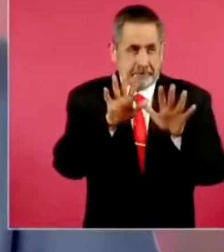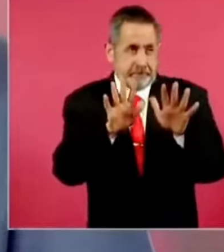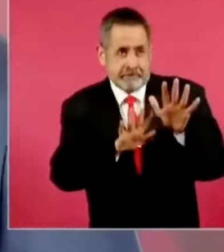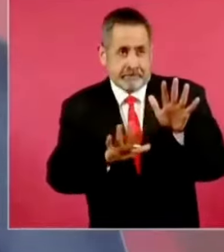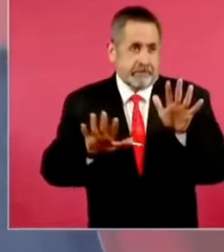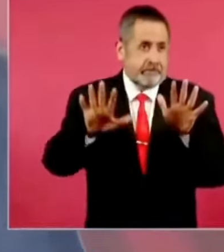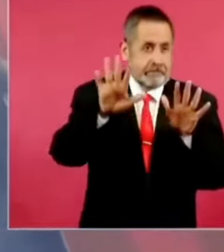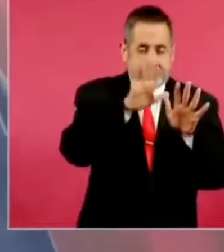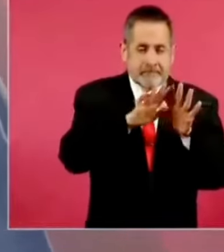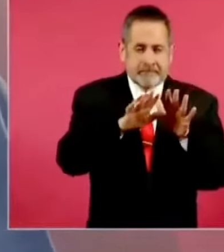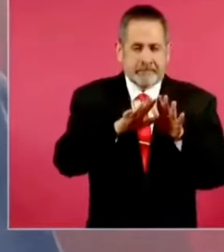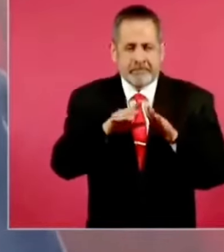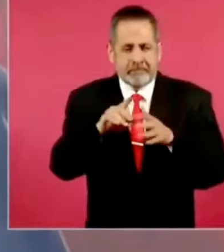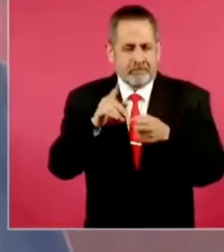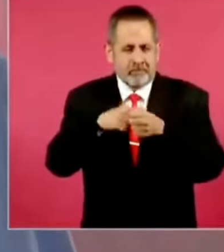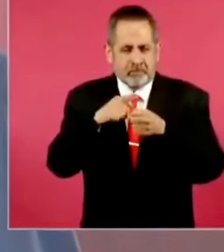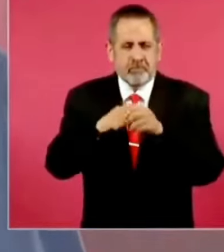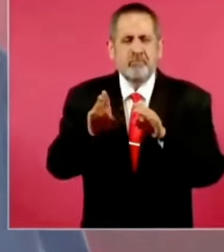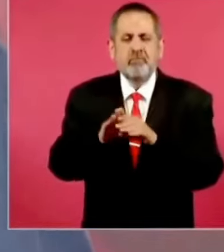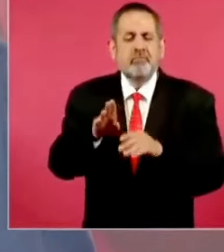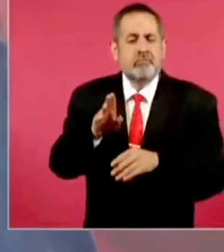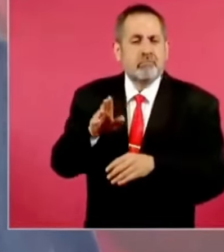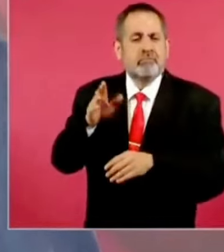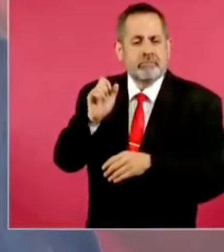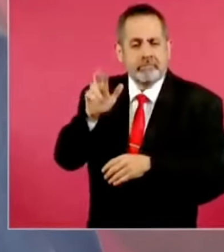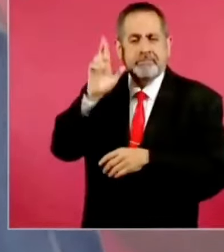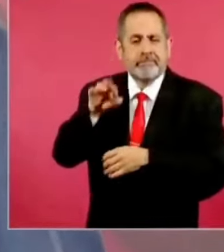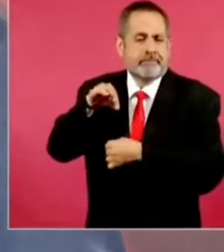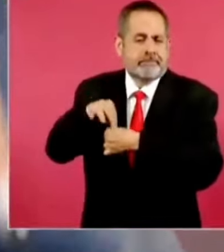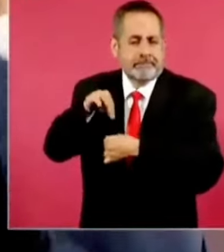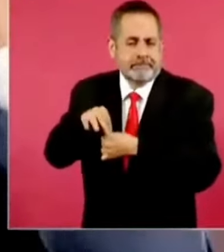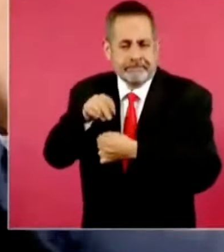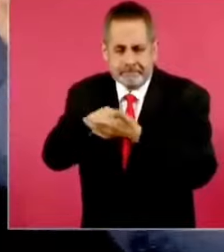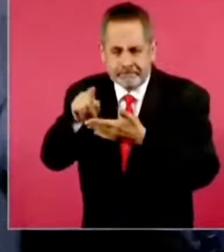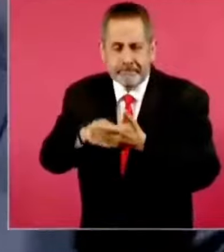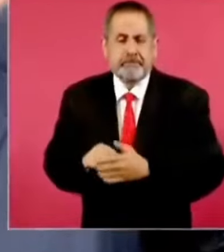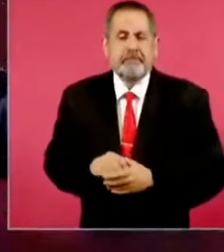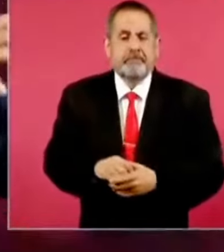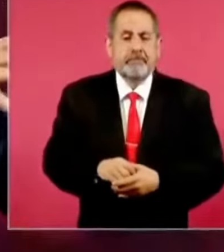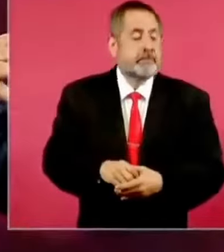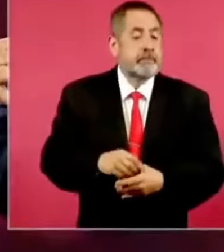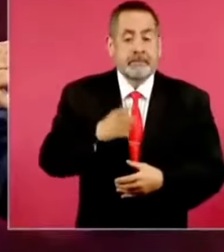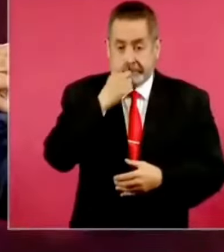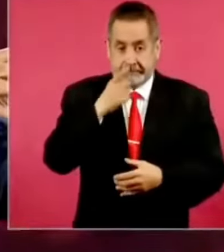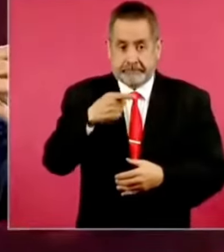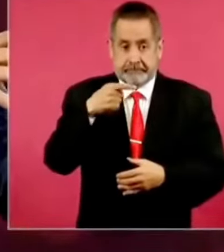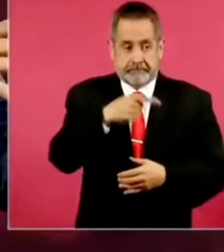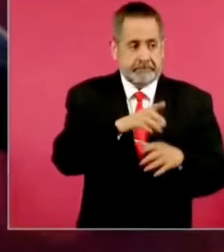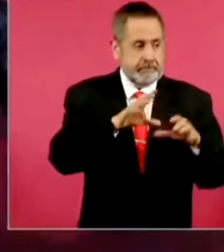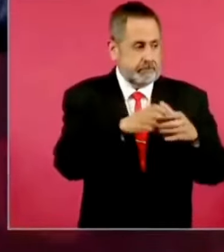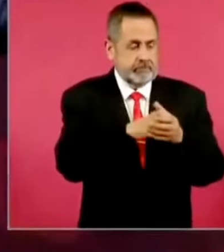los ciudadanos en la elección intermedia. Y dice, los que votaron por